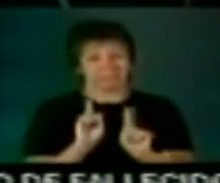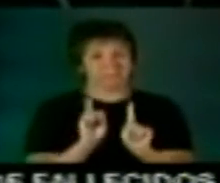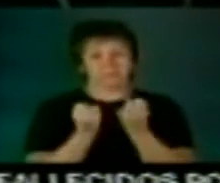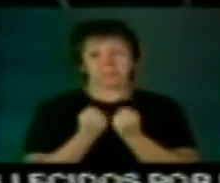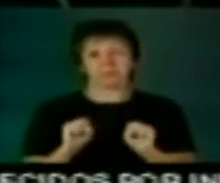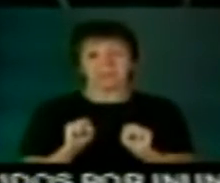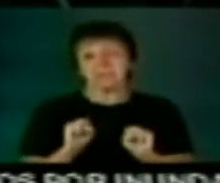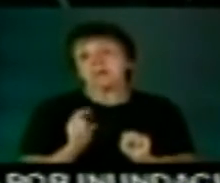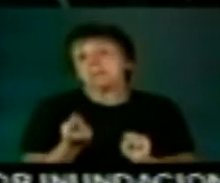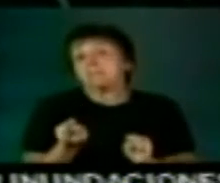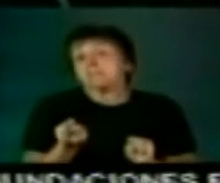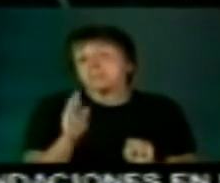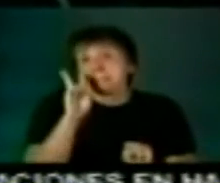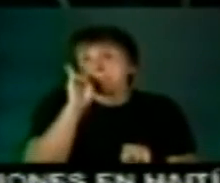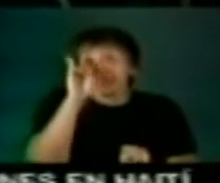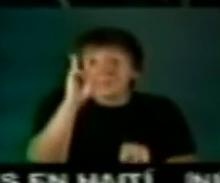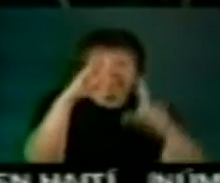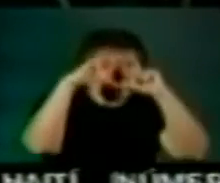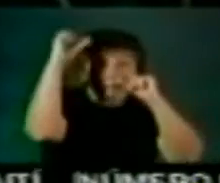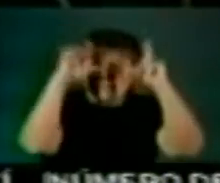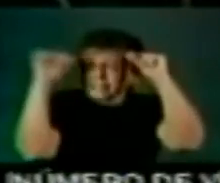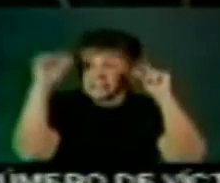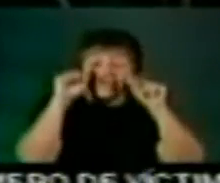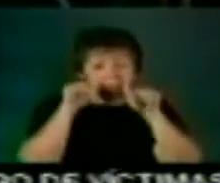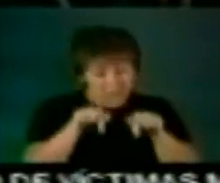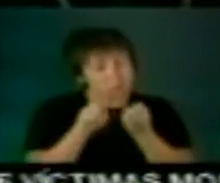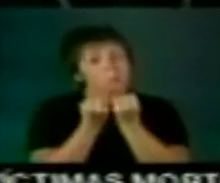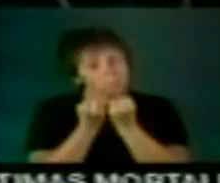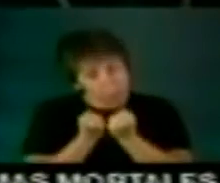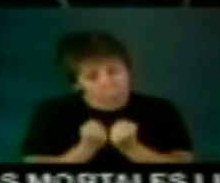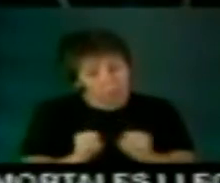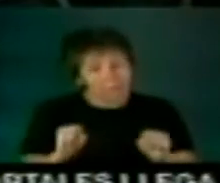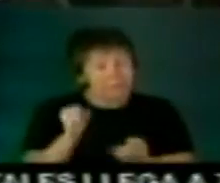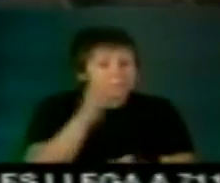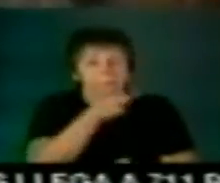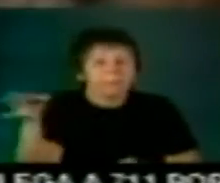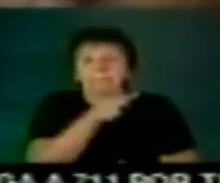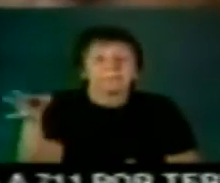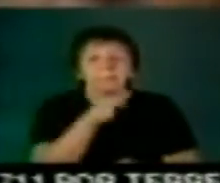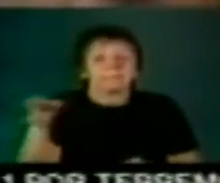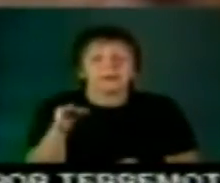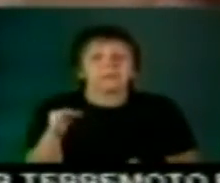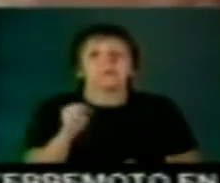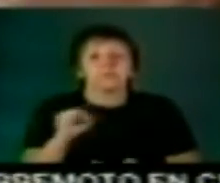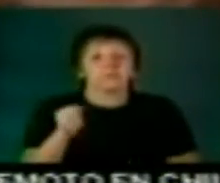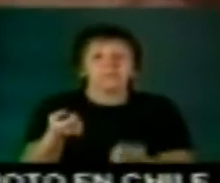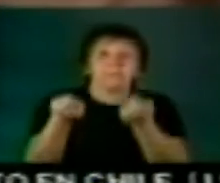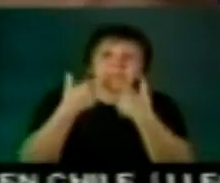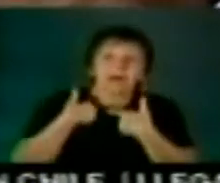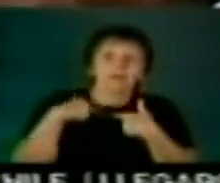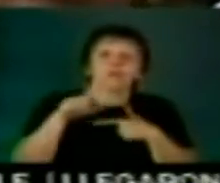que mirando las estrellas nos quedan algunas pocas certezas para orientarnos.